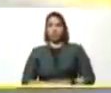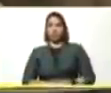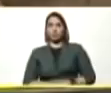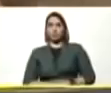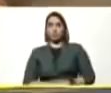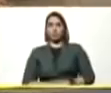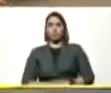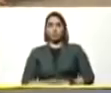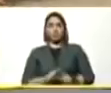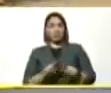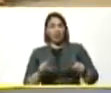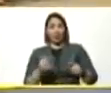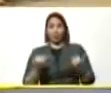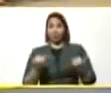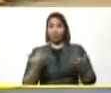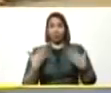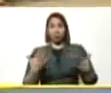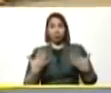Pero es